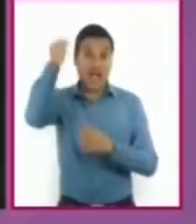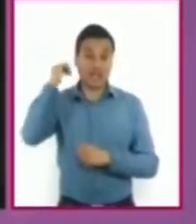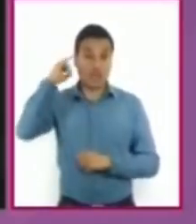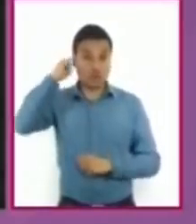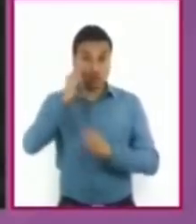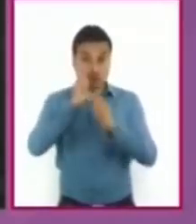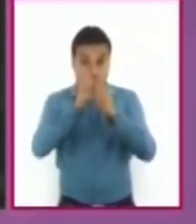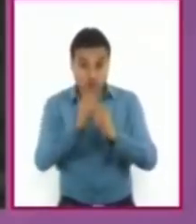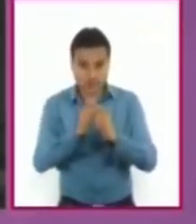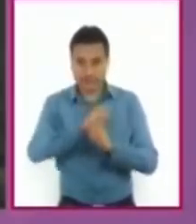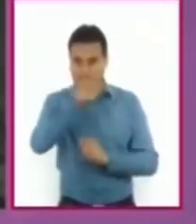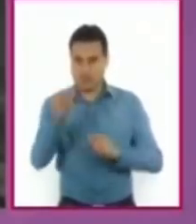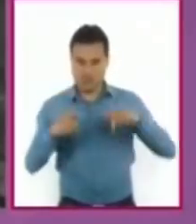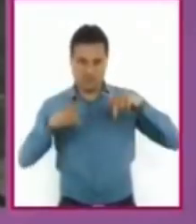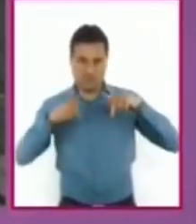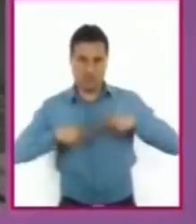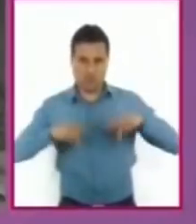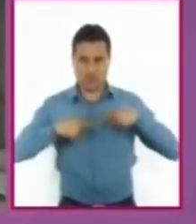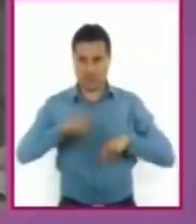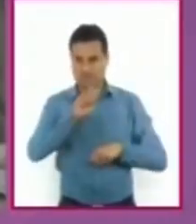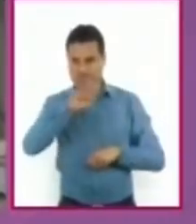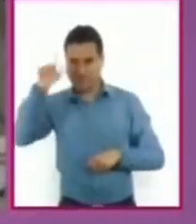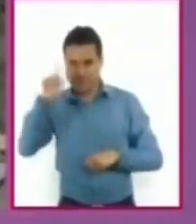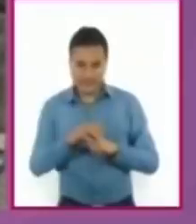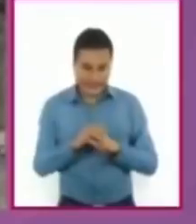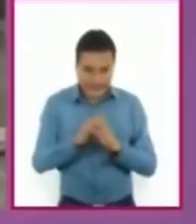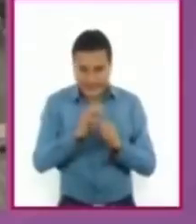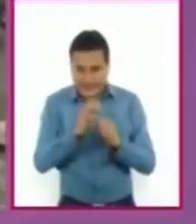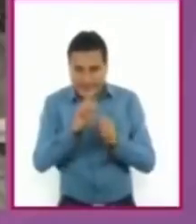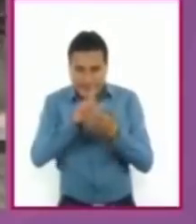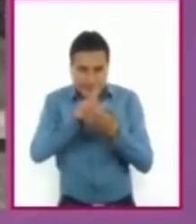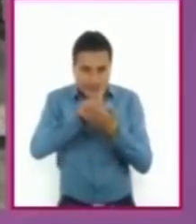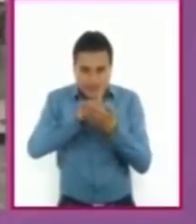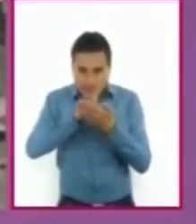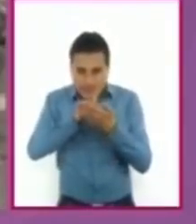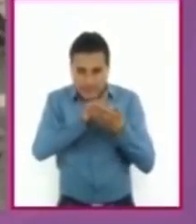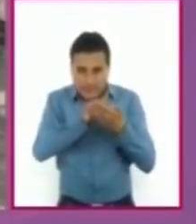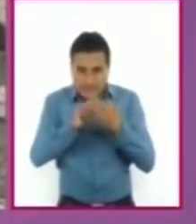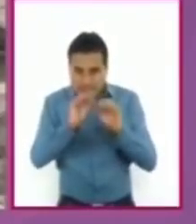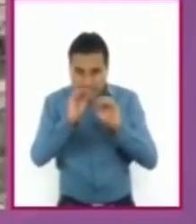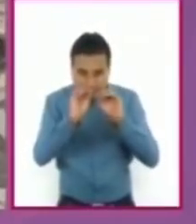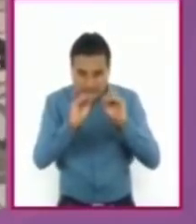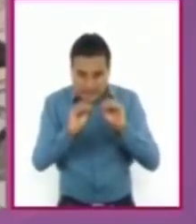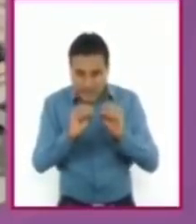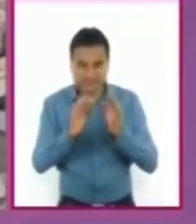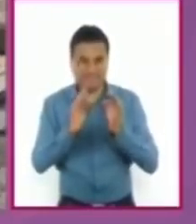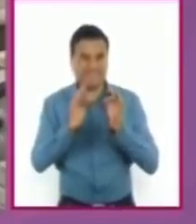restaurada meticulosamente por expertos en el lugar donde fue descubierta.